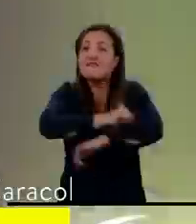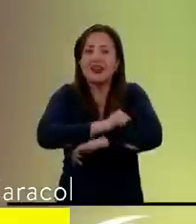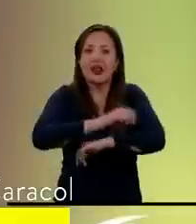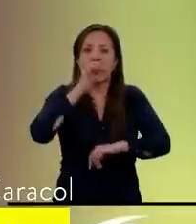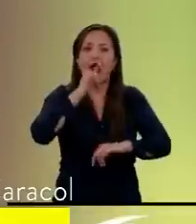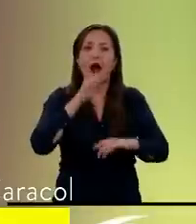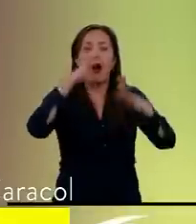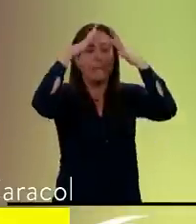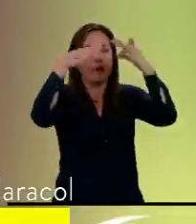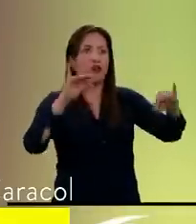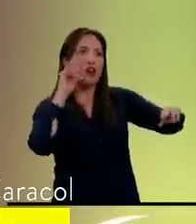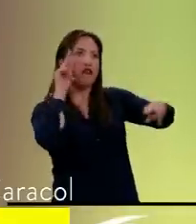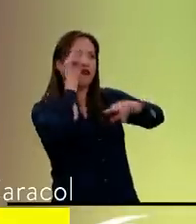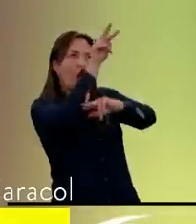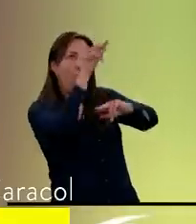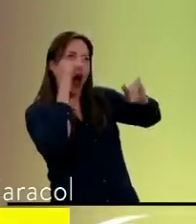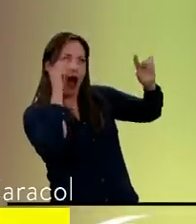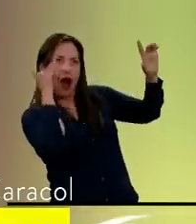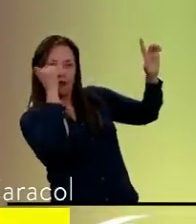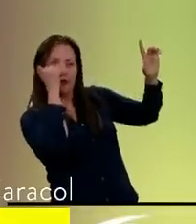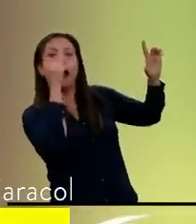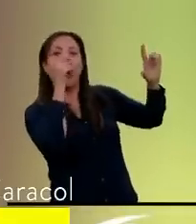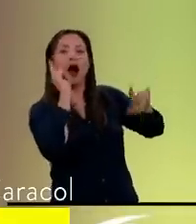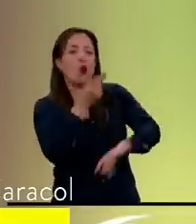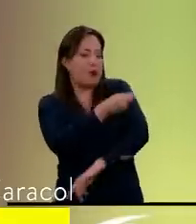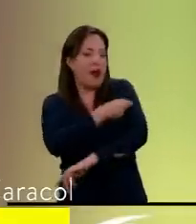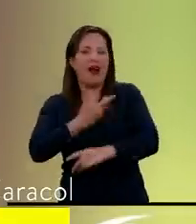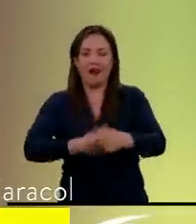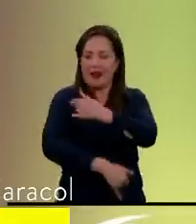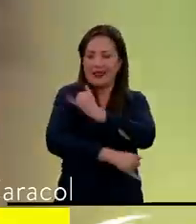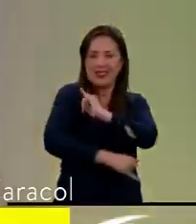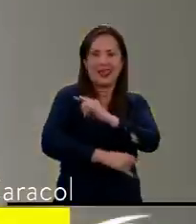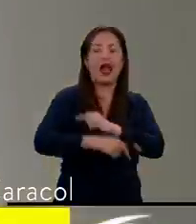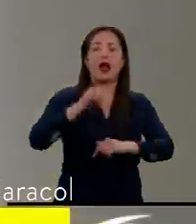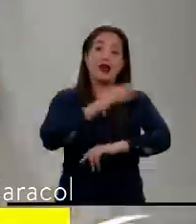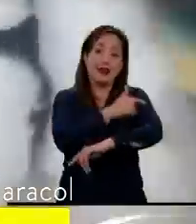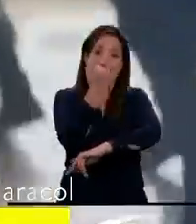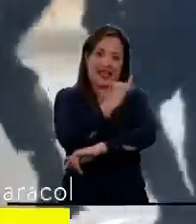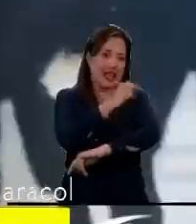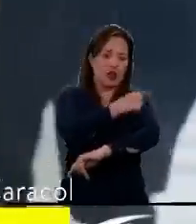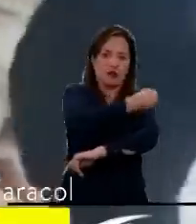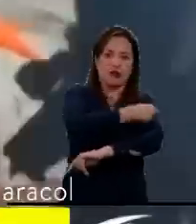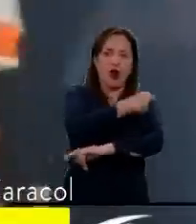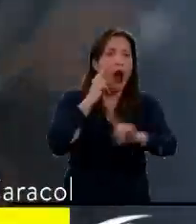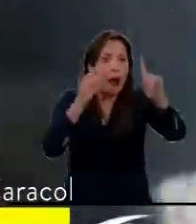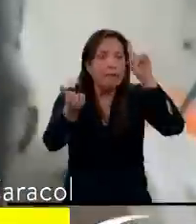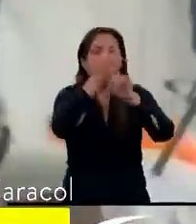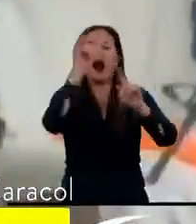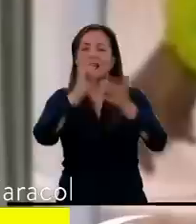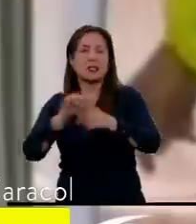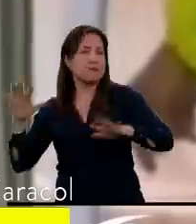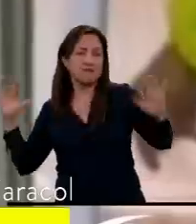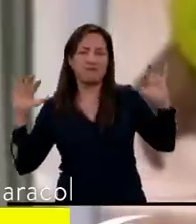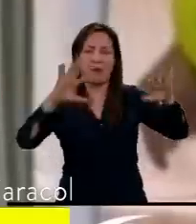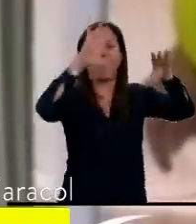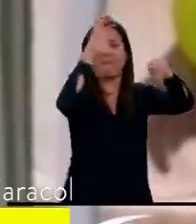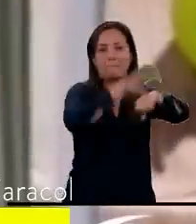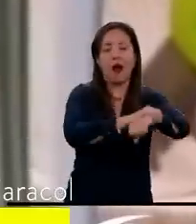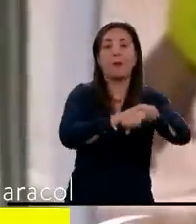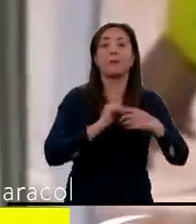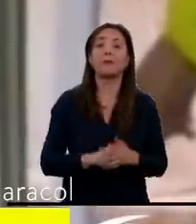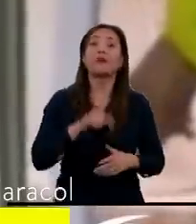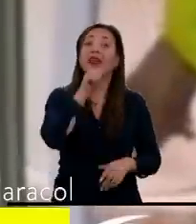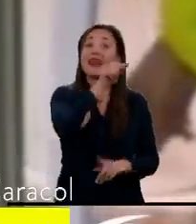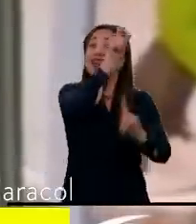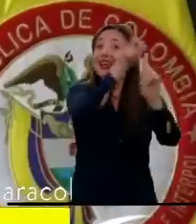y un tatuaje en su brazo izquierdo terminó por delatarlo y allí lanzaron el operativo alias Gucci es